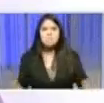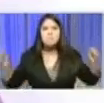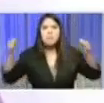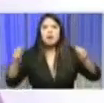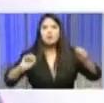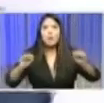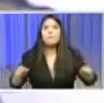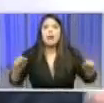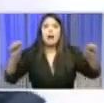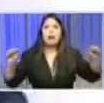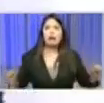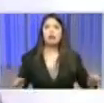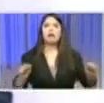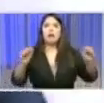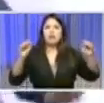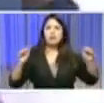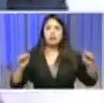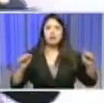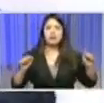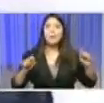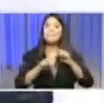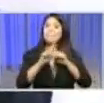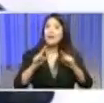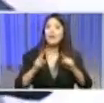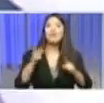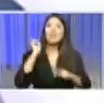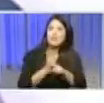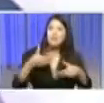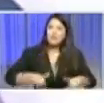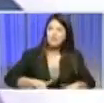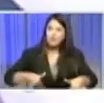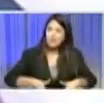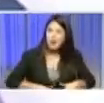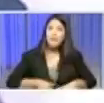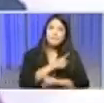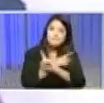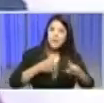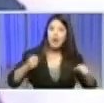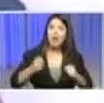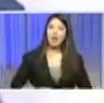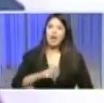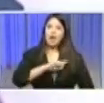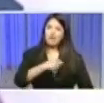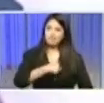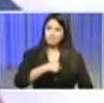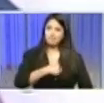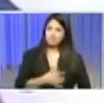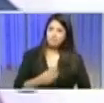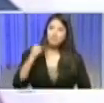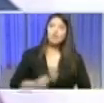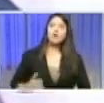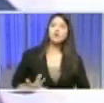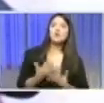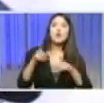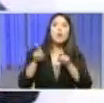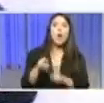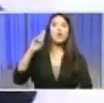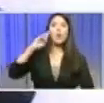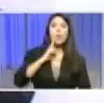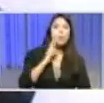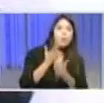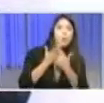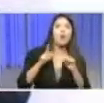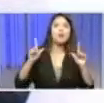toca remar por ellos y por nosotros, pero tenemos la fuerza aquí, moral de los libertadores, tenemos